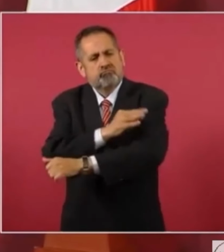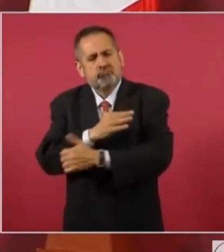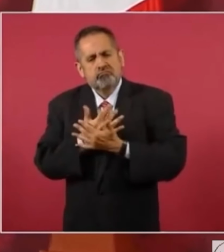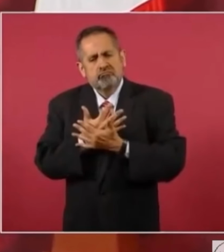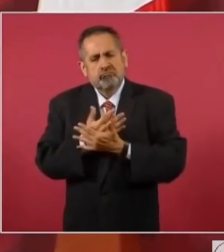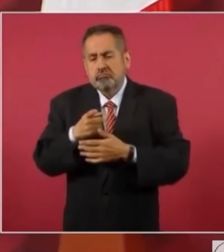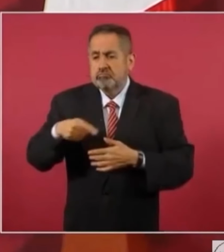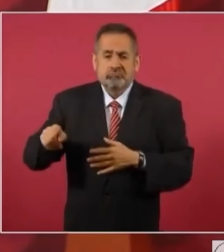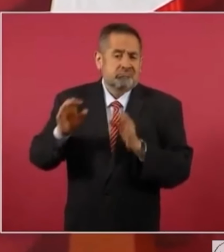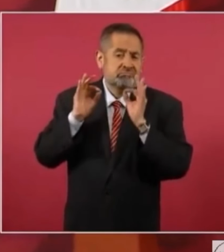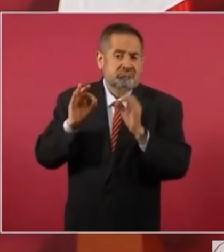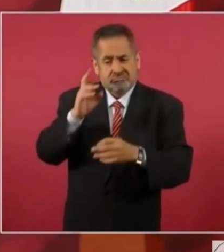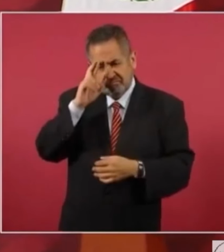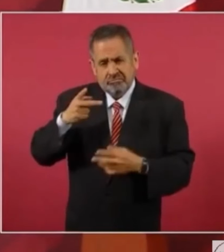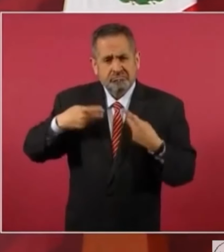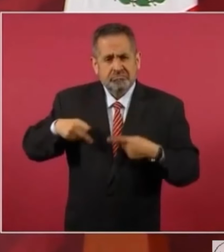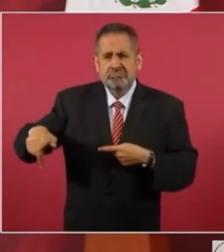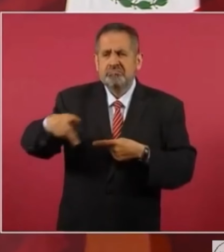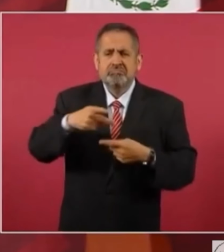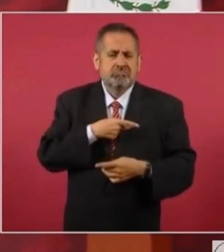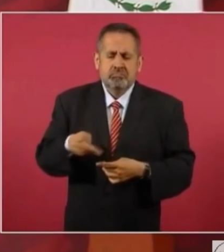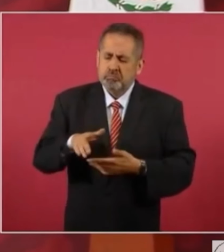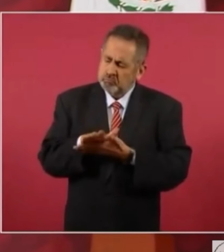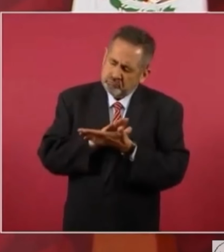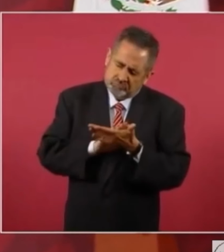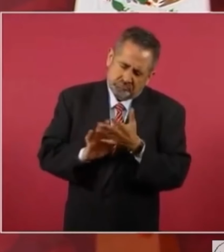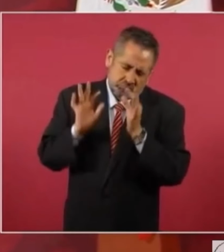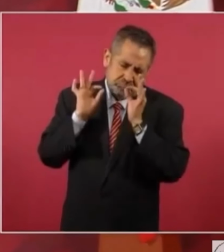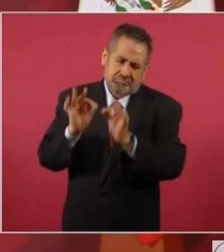ellos, su humildad.